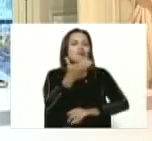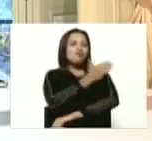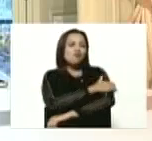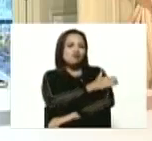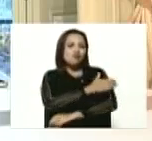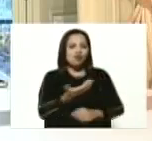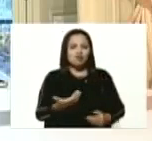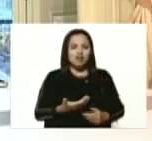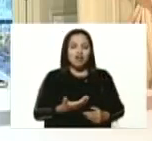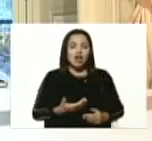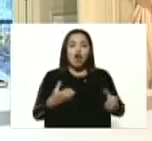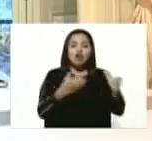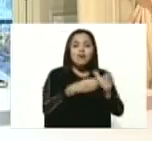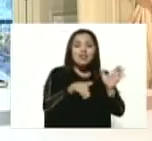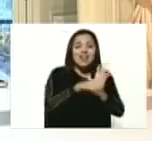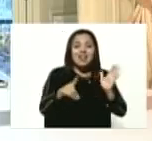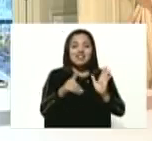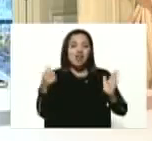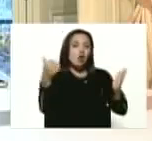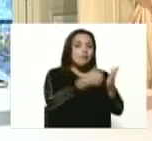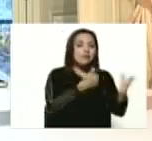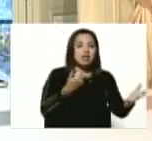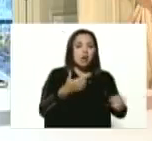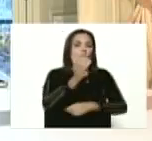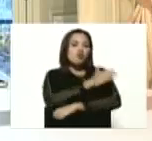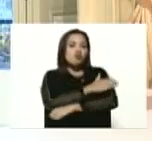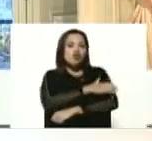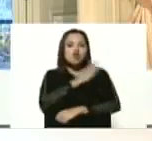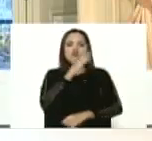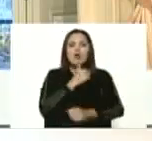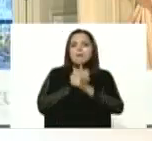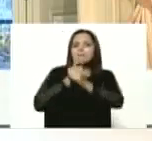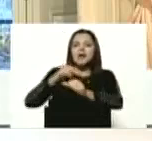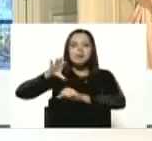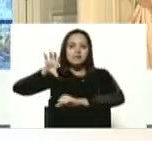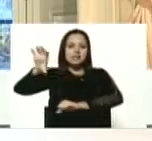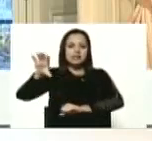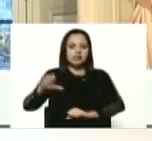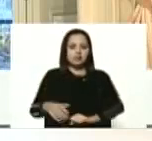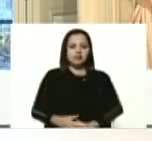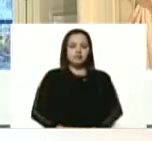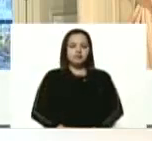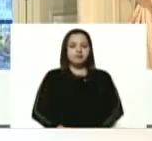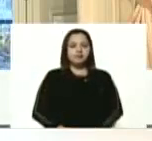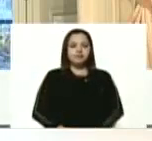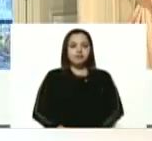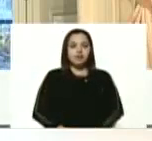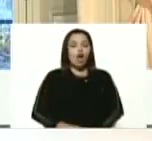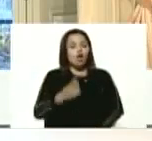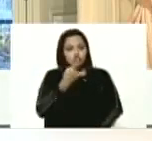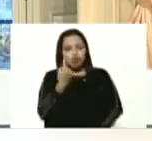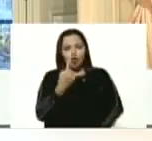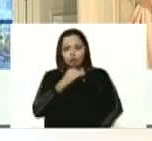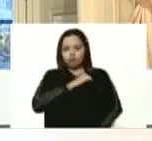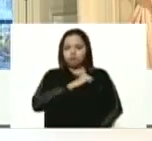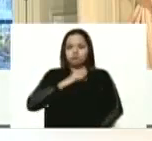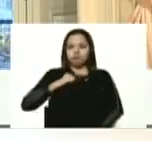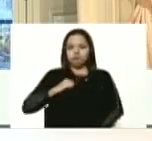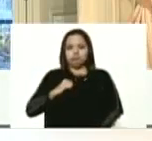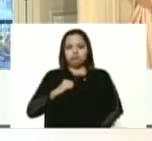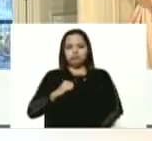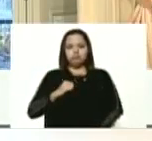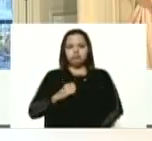derecha golpista, las oposiciones antipatria. Solo nosotros tenemos un proyecto